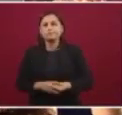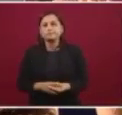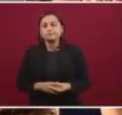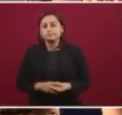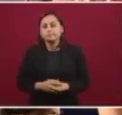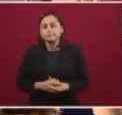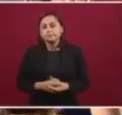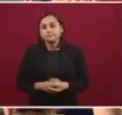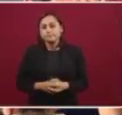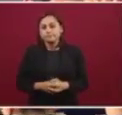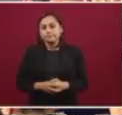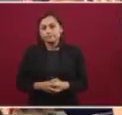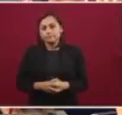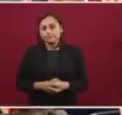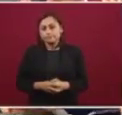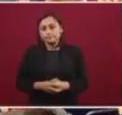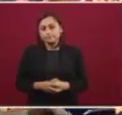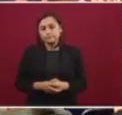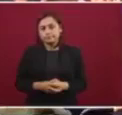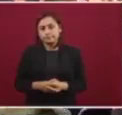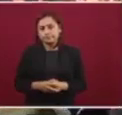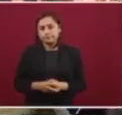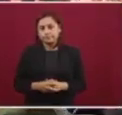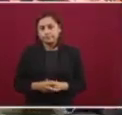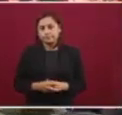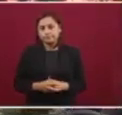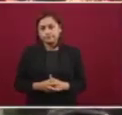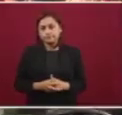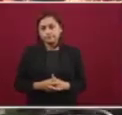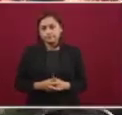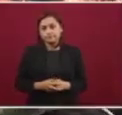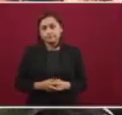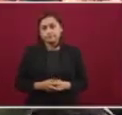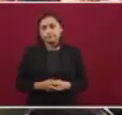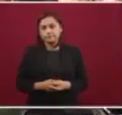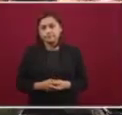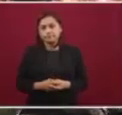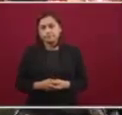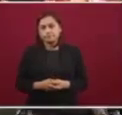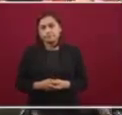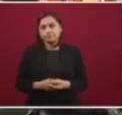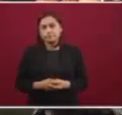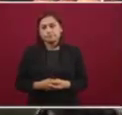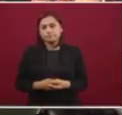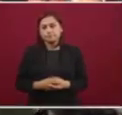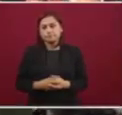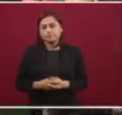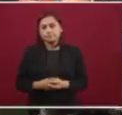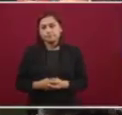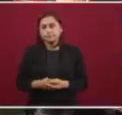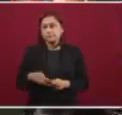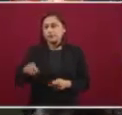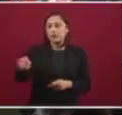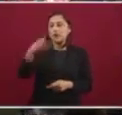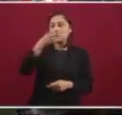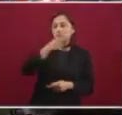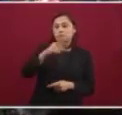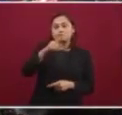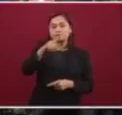Compañero, y los vamos con una compañera.